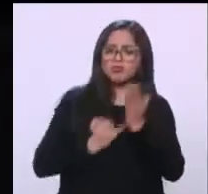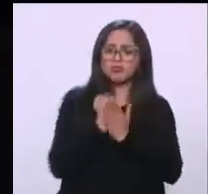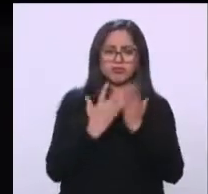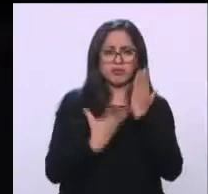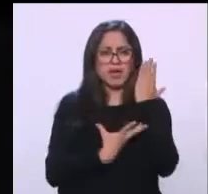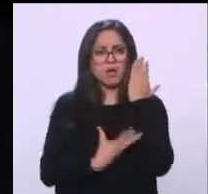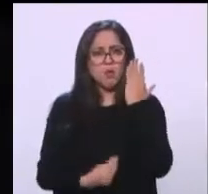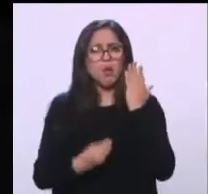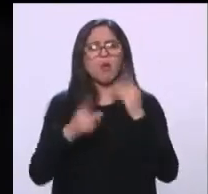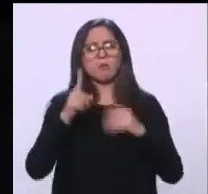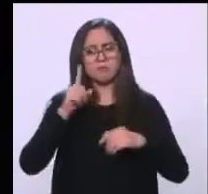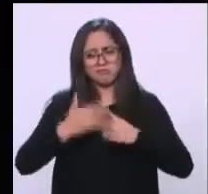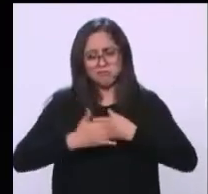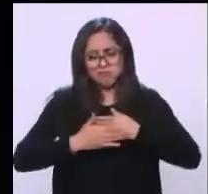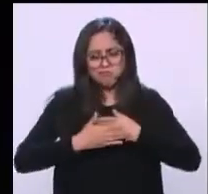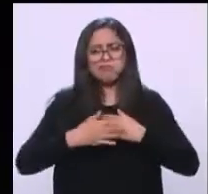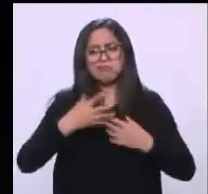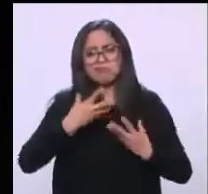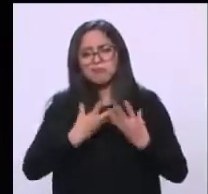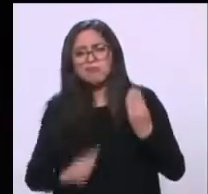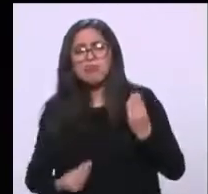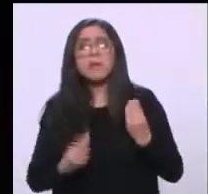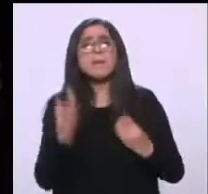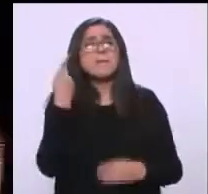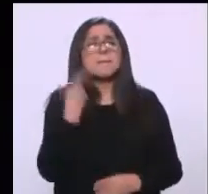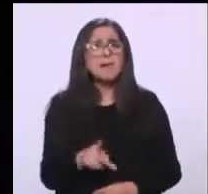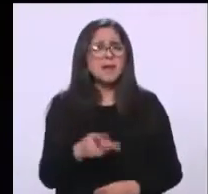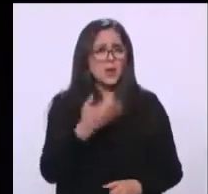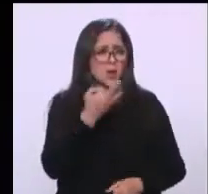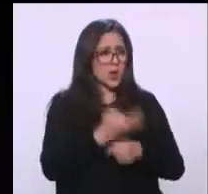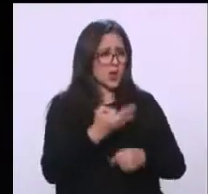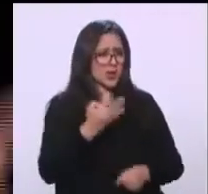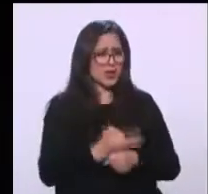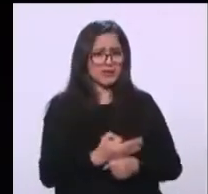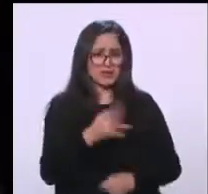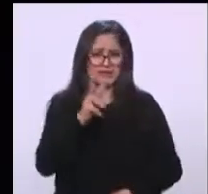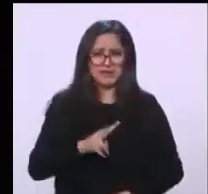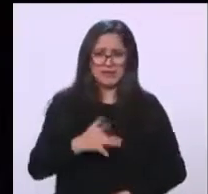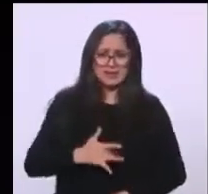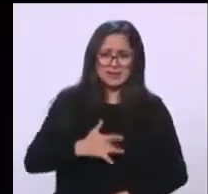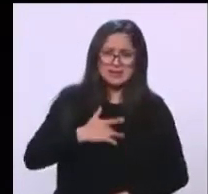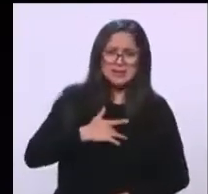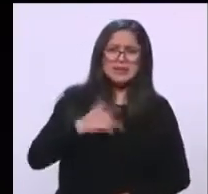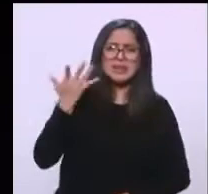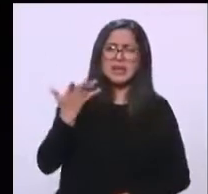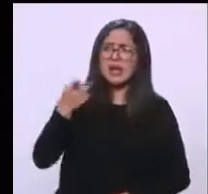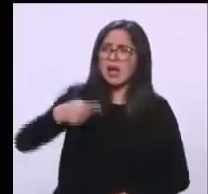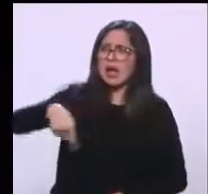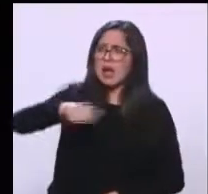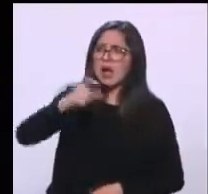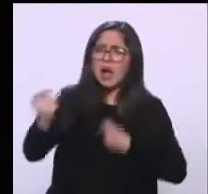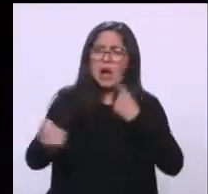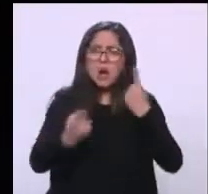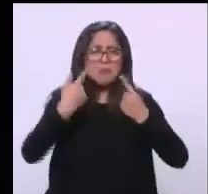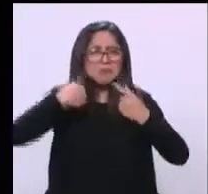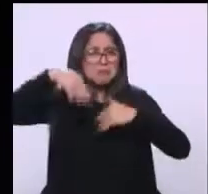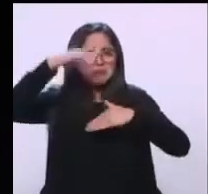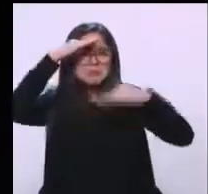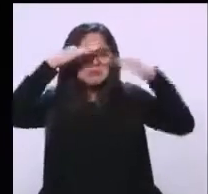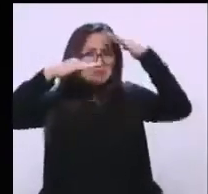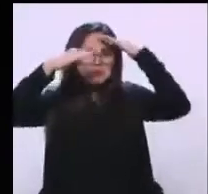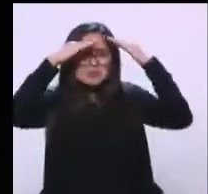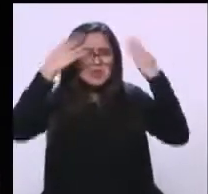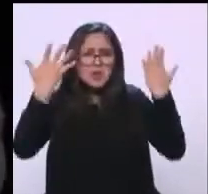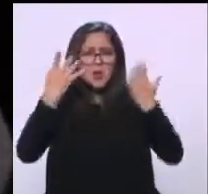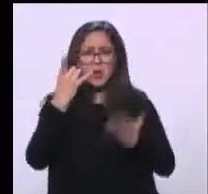la CNDH da recomendaciones, ¿no? Y a mí lo que me preocupa del análisis que se pierde es por qué nos estamos enfocando